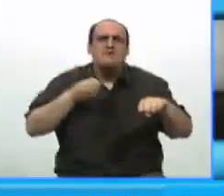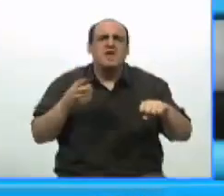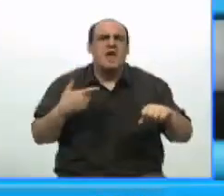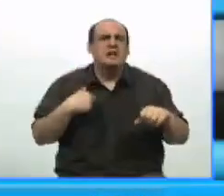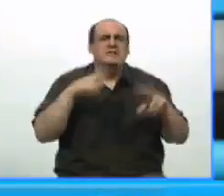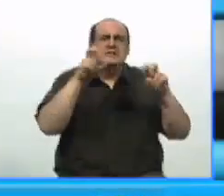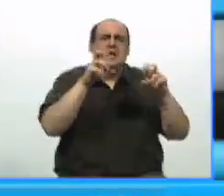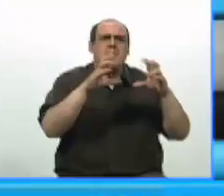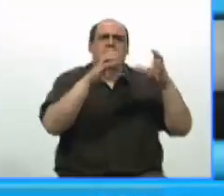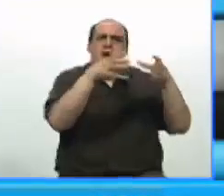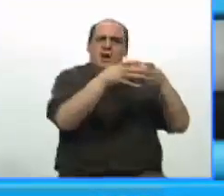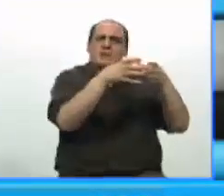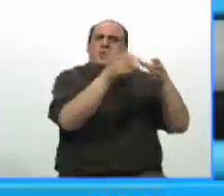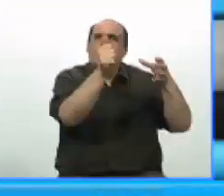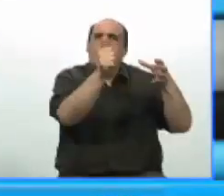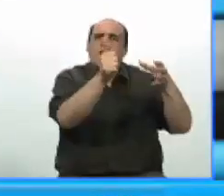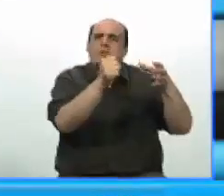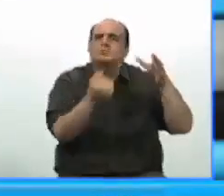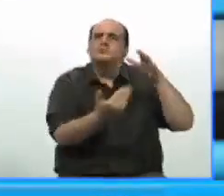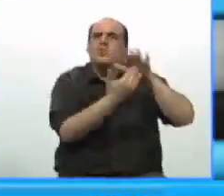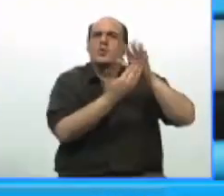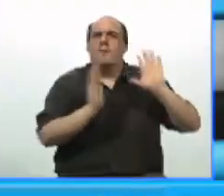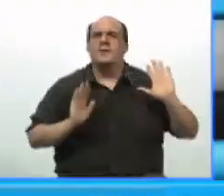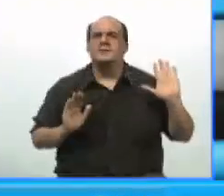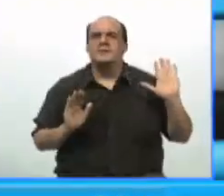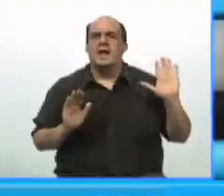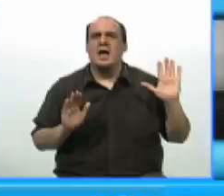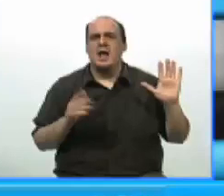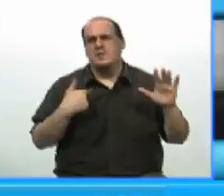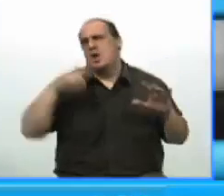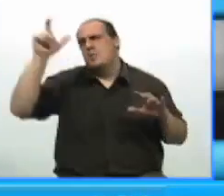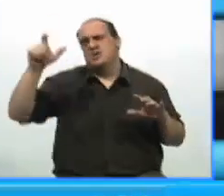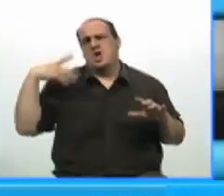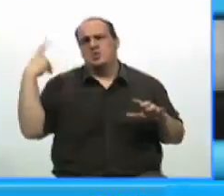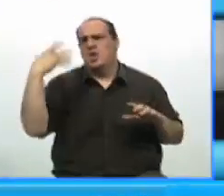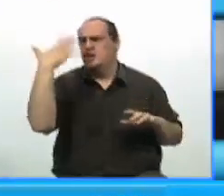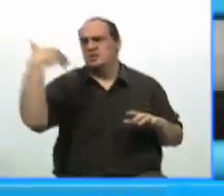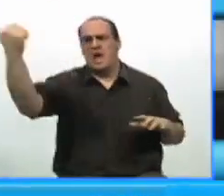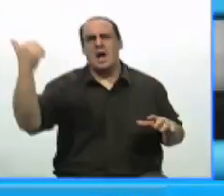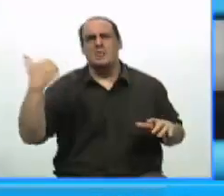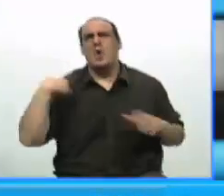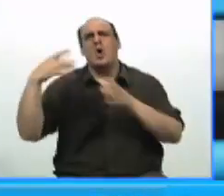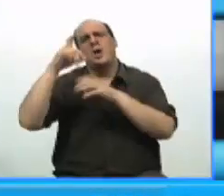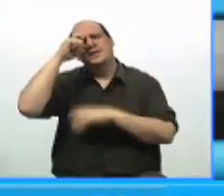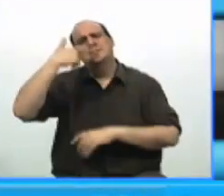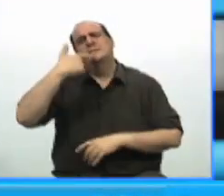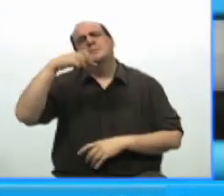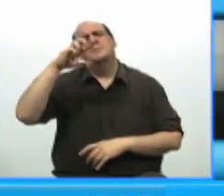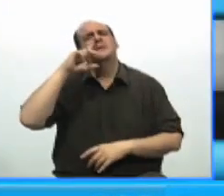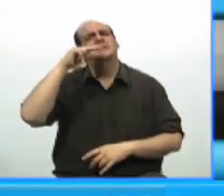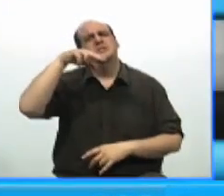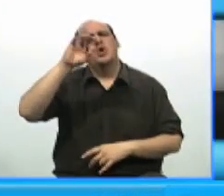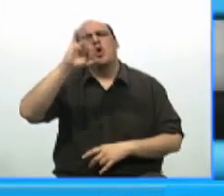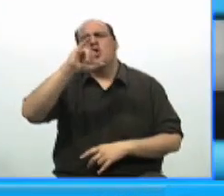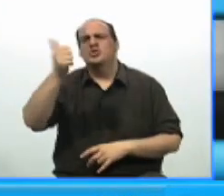más importante en un club de fútbol, pero bueno, la gente que me vino a buscar, que es Eduardo Espinosa y toda la gente que lo acompaña, fue más que nada